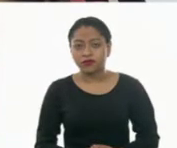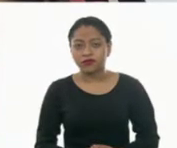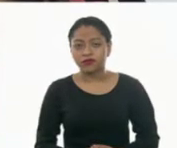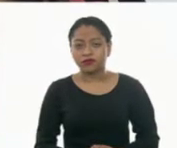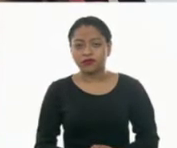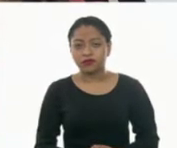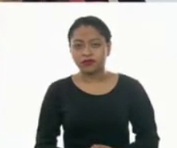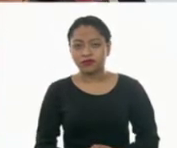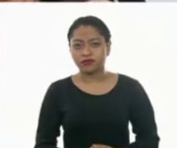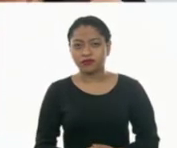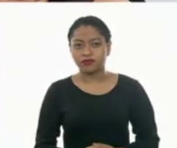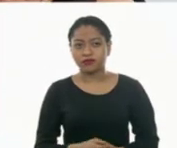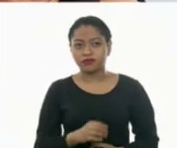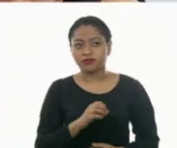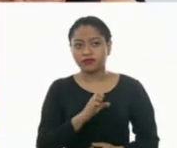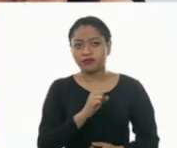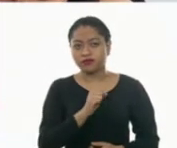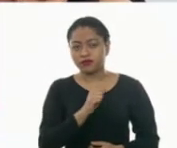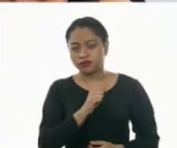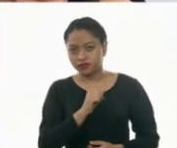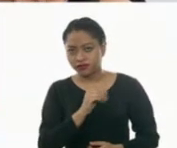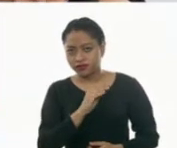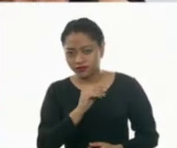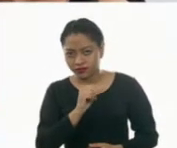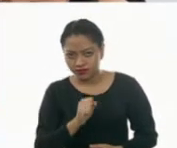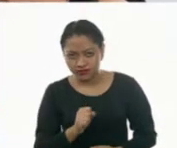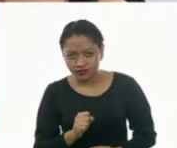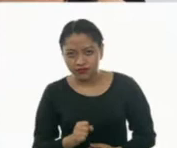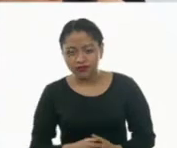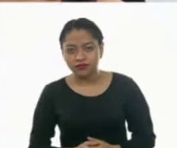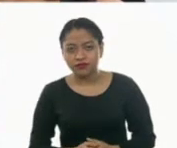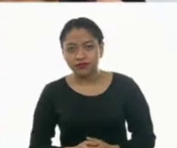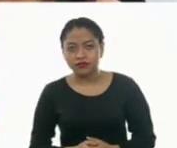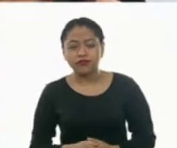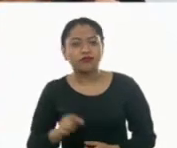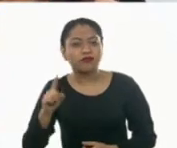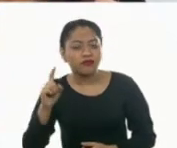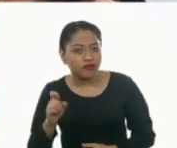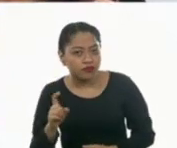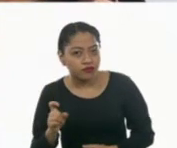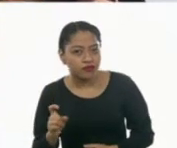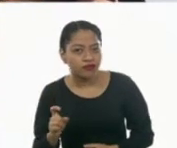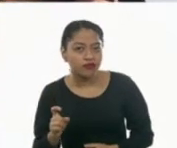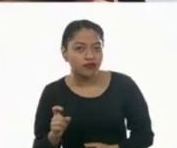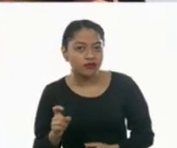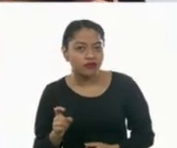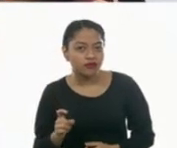estados del agua. El agua es un